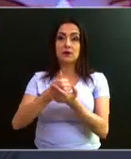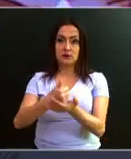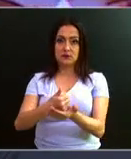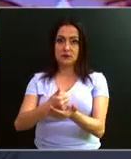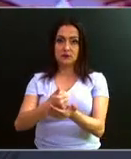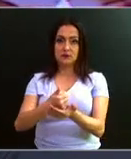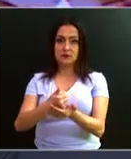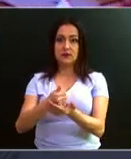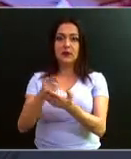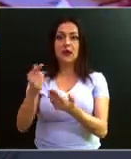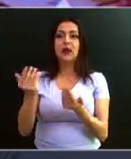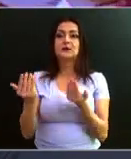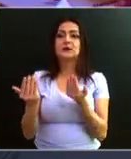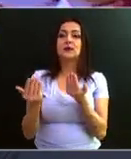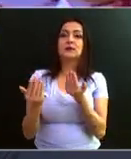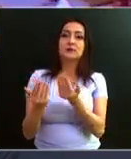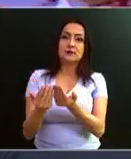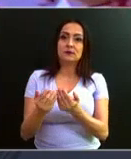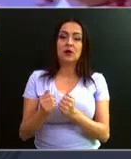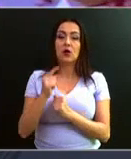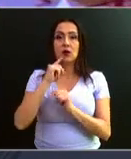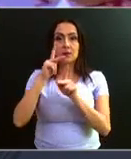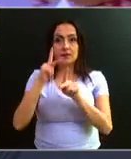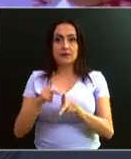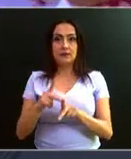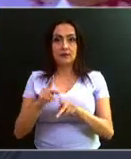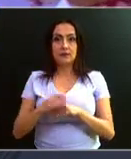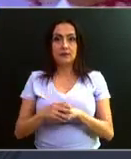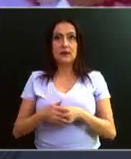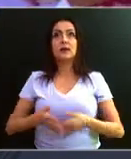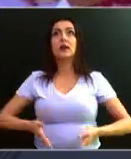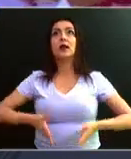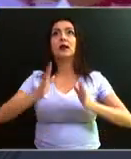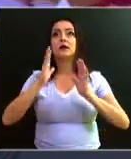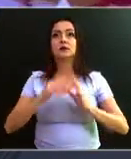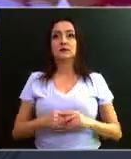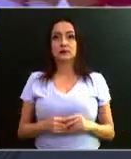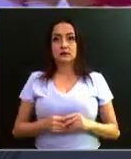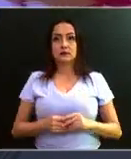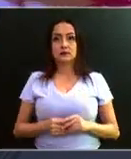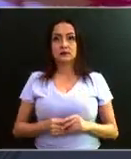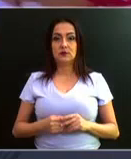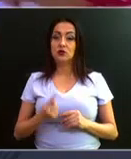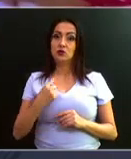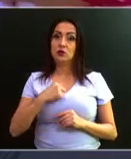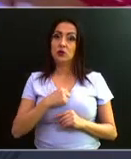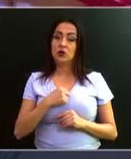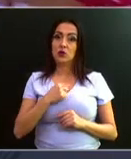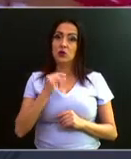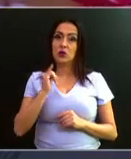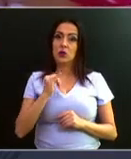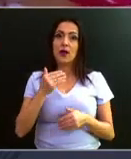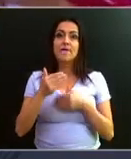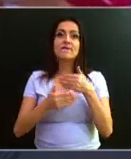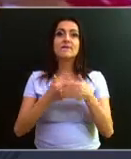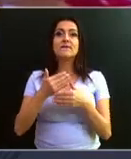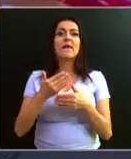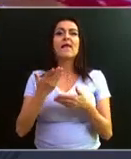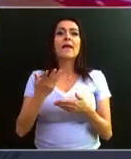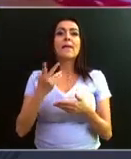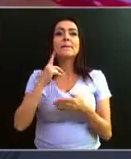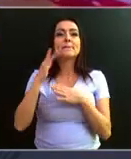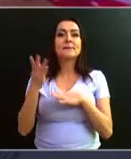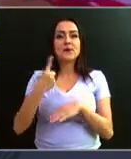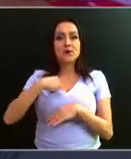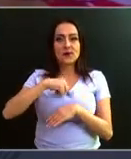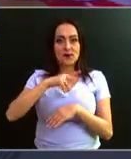este tipo de acercamientos con las personas de la calle. A esta hora vamos a hacer un avance de lo que nos preparan